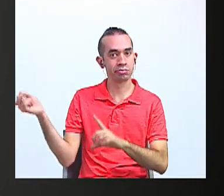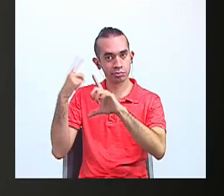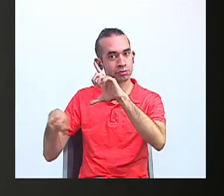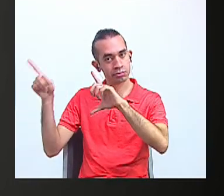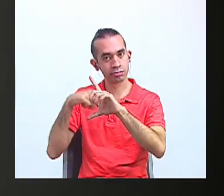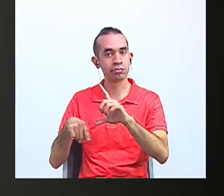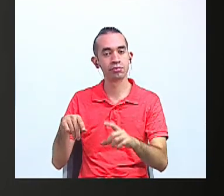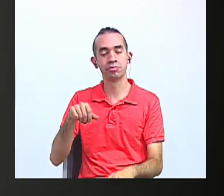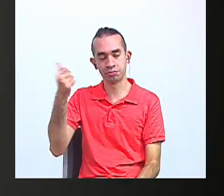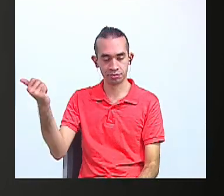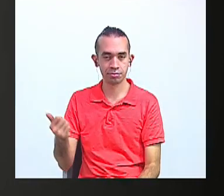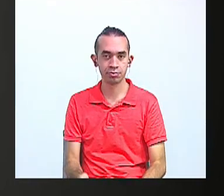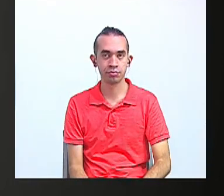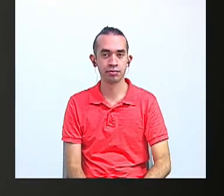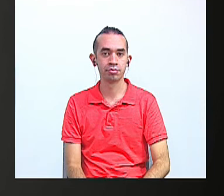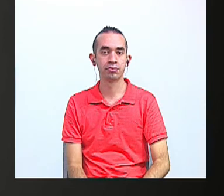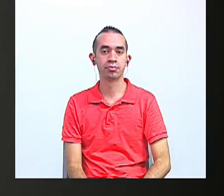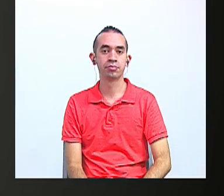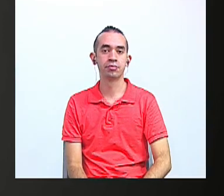otro concepto.